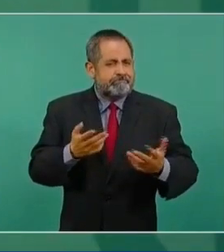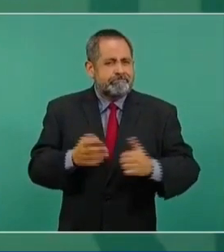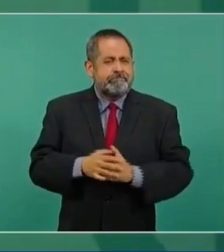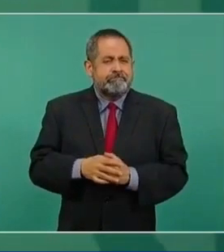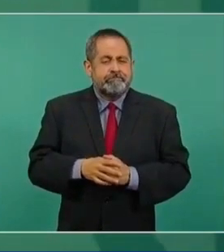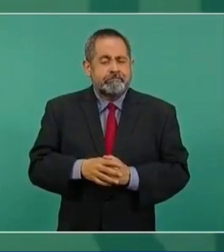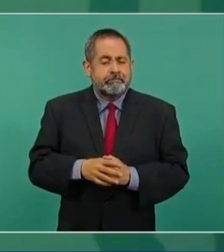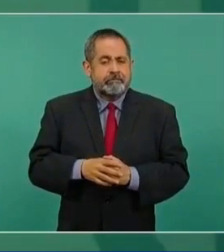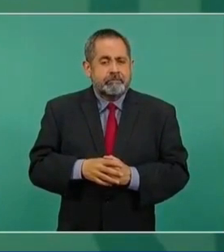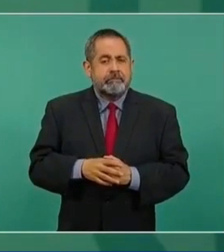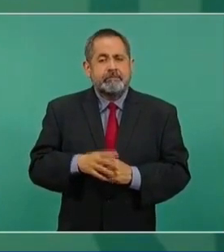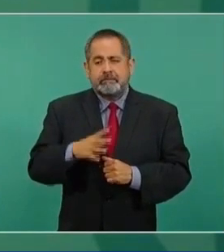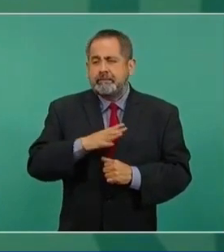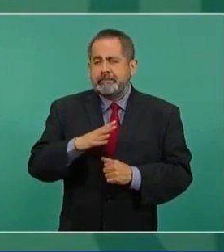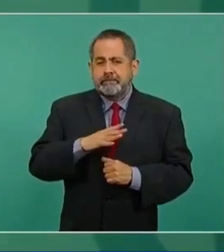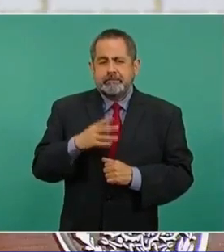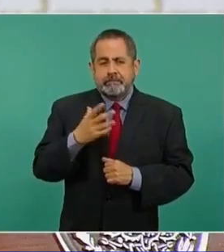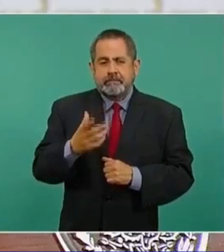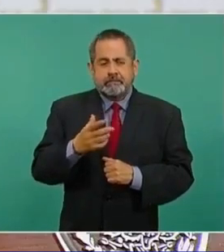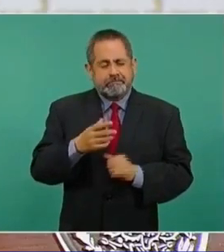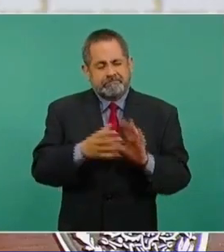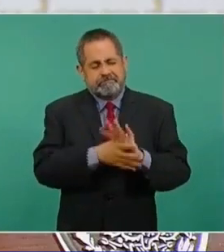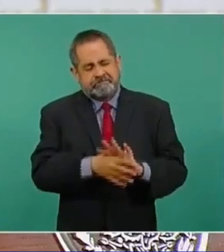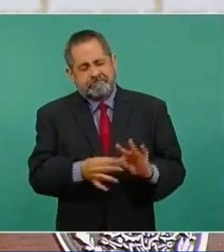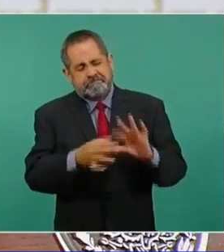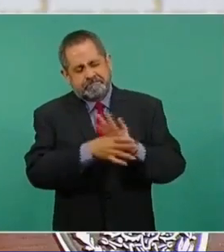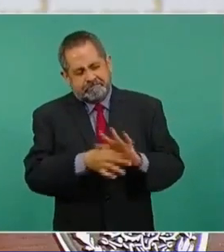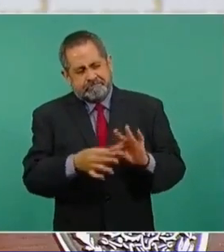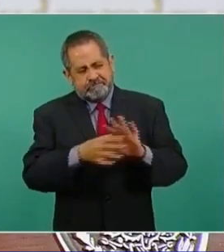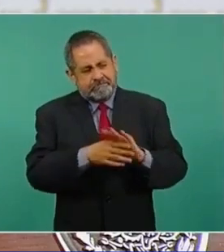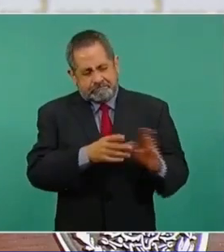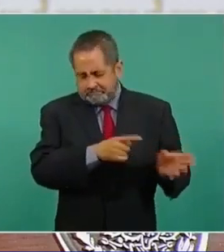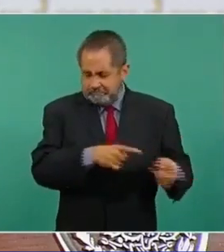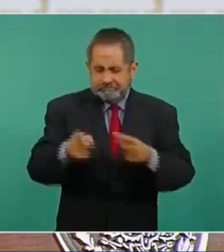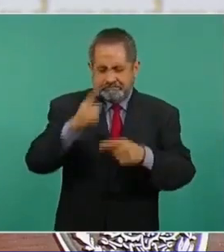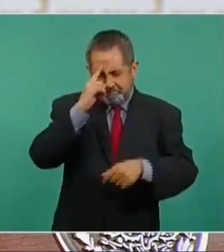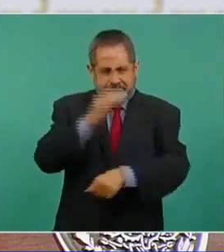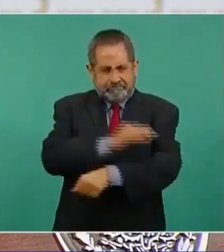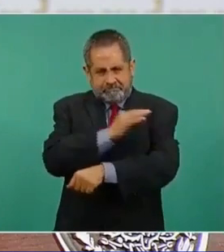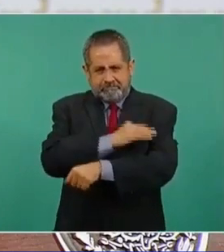y tenemos muchas razones para convencerlos de que se vacunen.